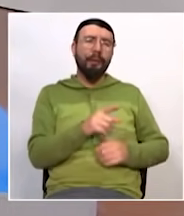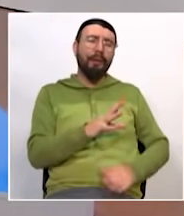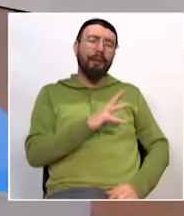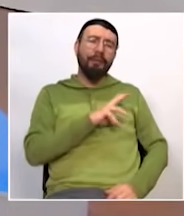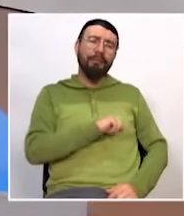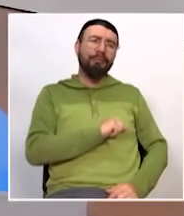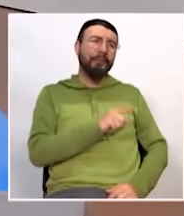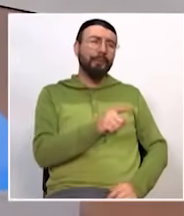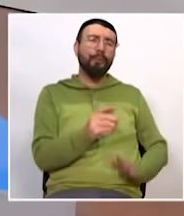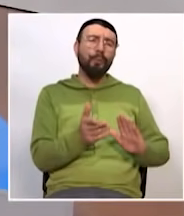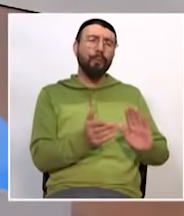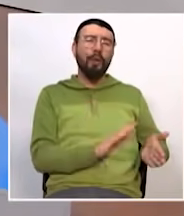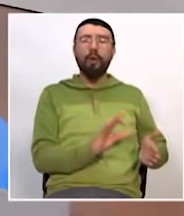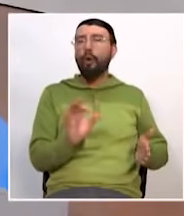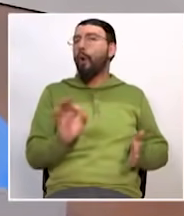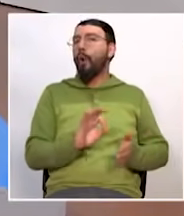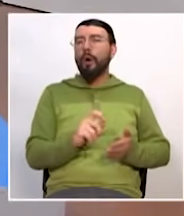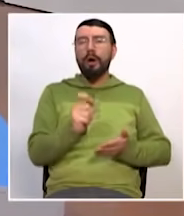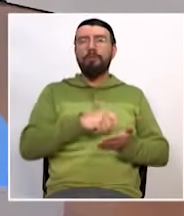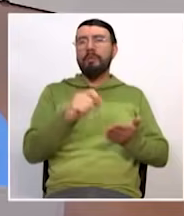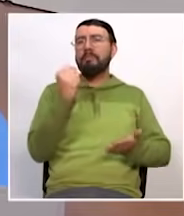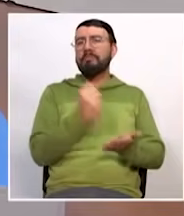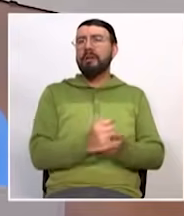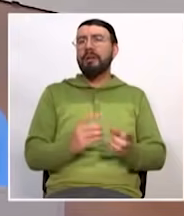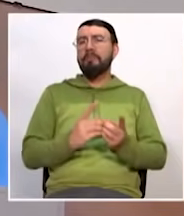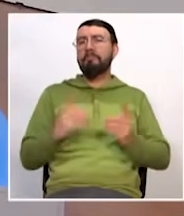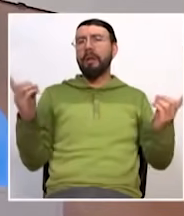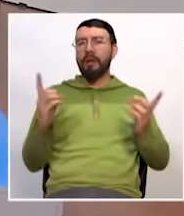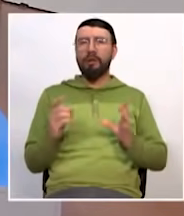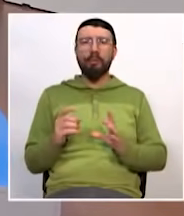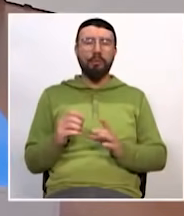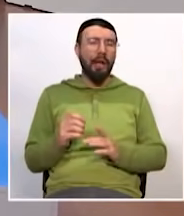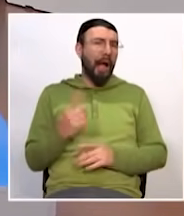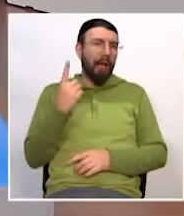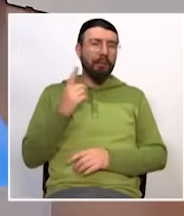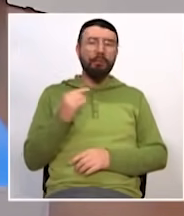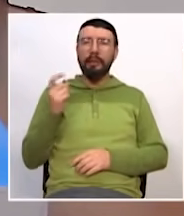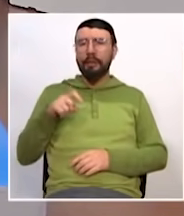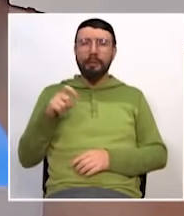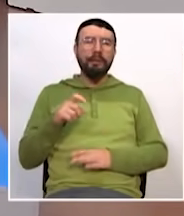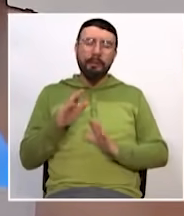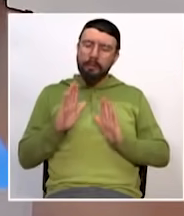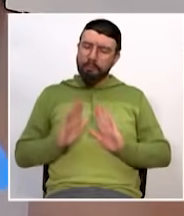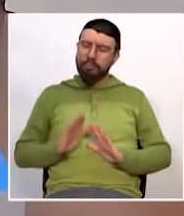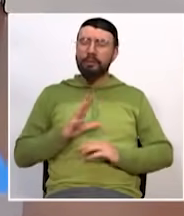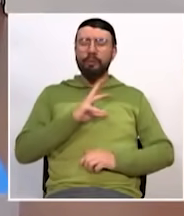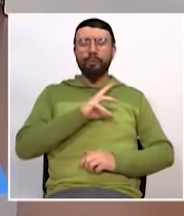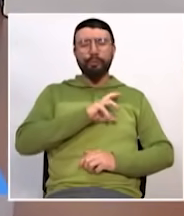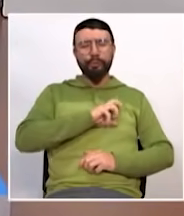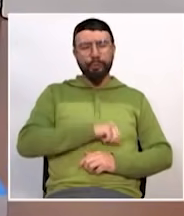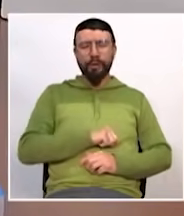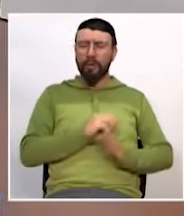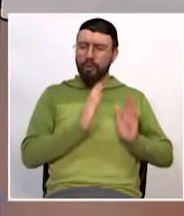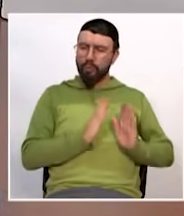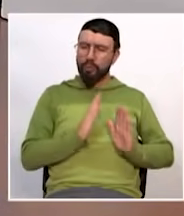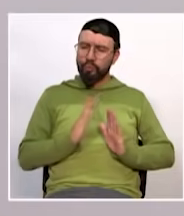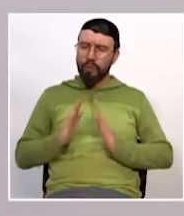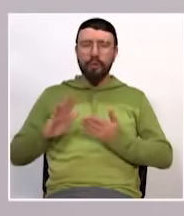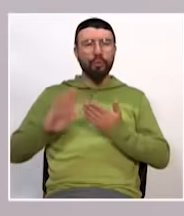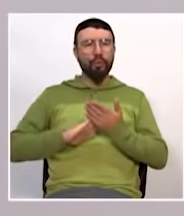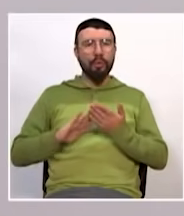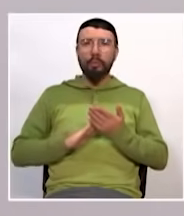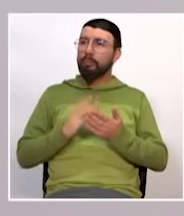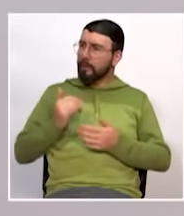o una separación y tiene que hacer un duelo elaborar un duelo solo conoce muy bien ustedes los psicólogos lo maneja muy bien es necesario